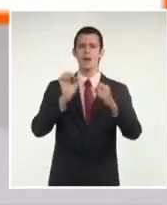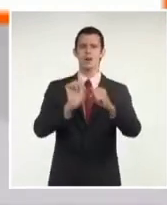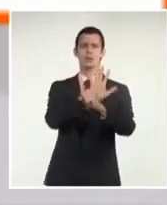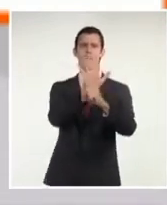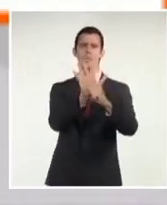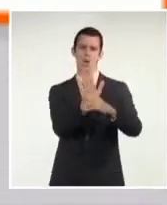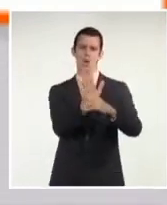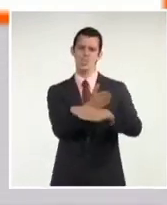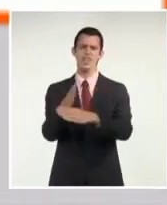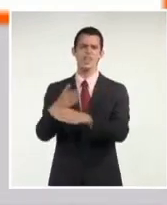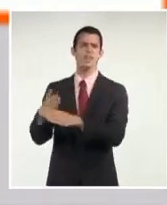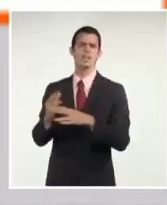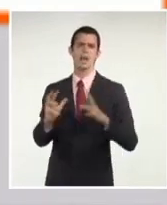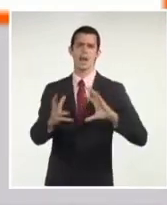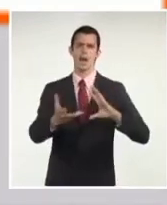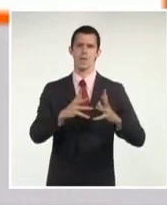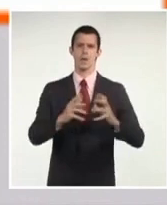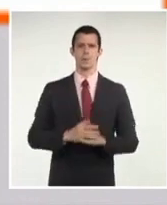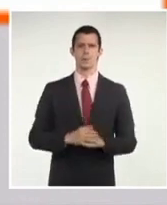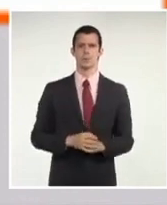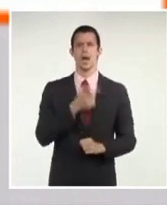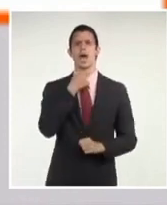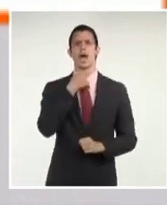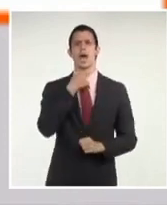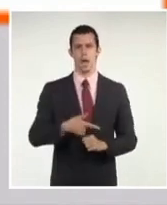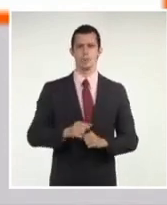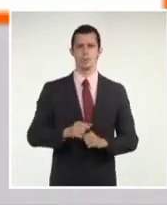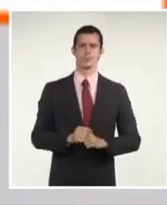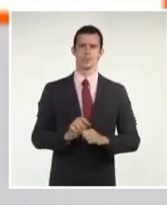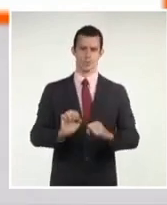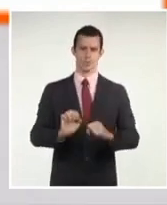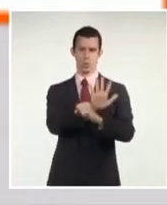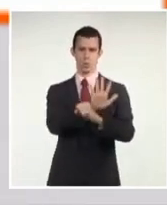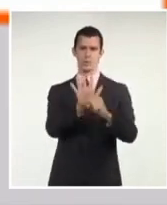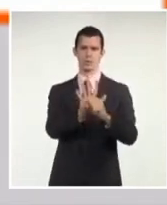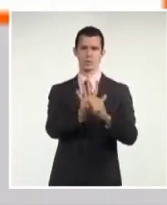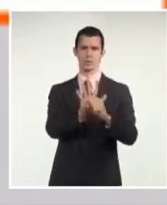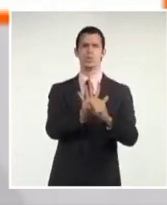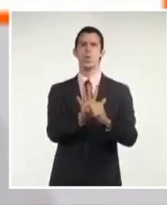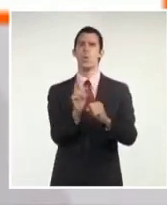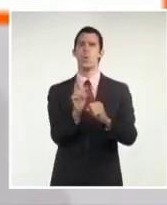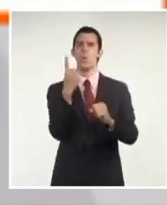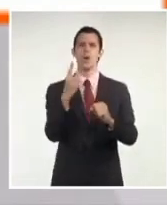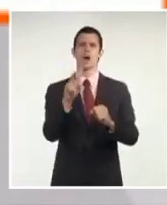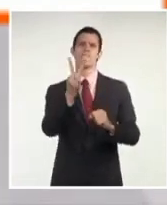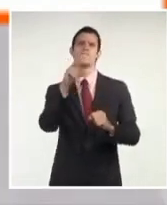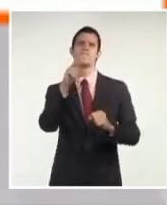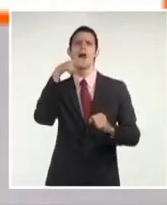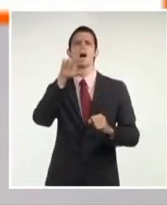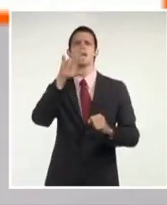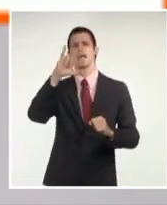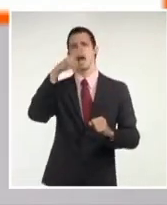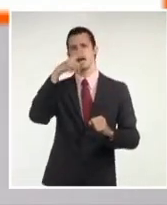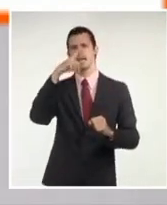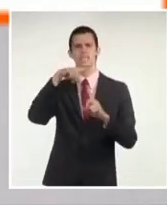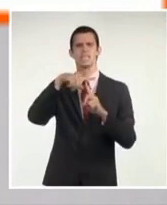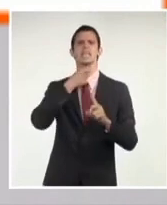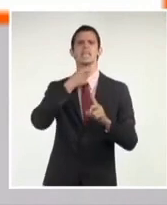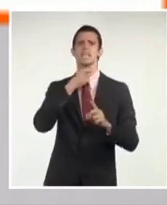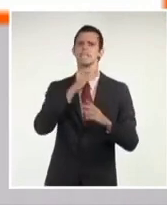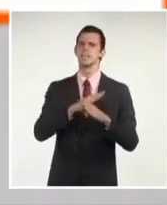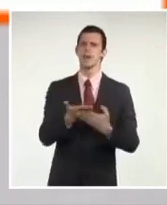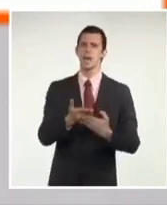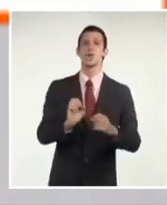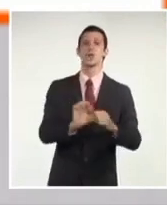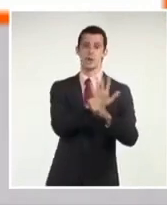preocupación. Ahí vean que tiene varias nomenclaturas, pero la que hoy se está aceptando, o más, todas están